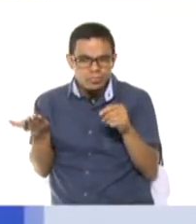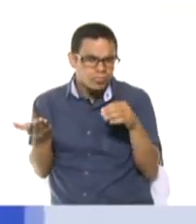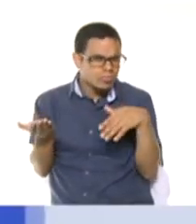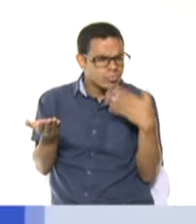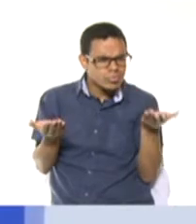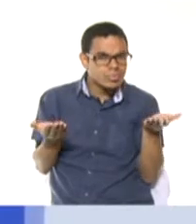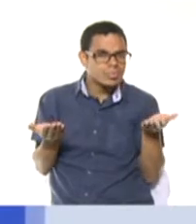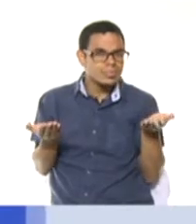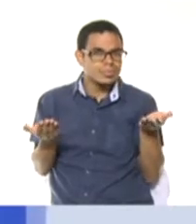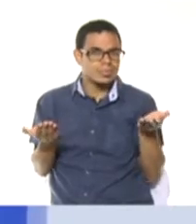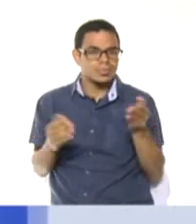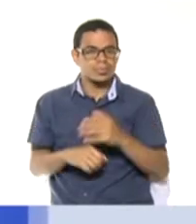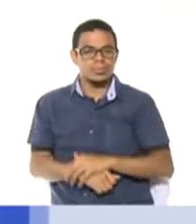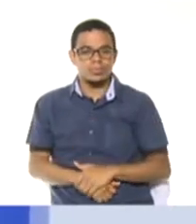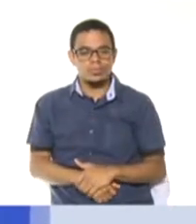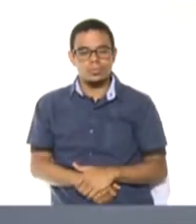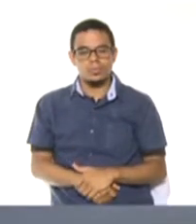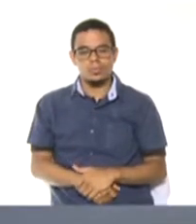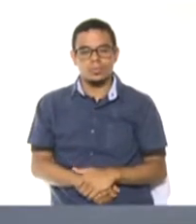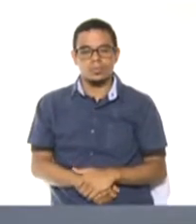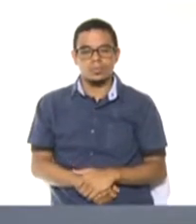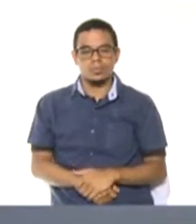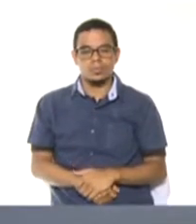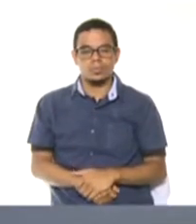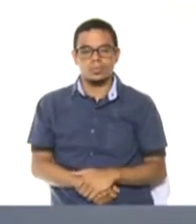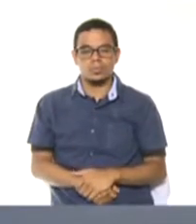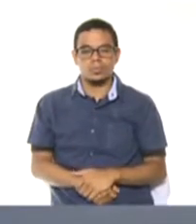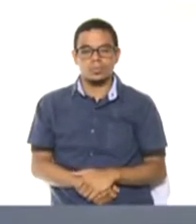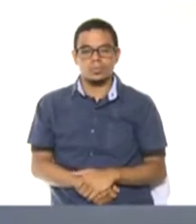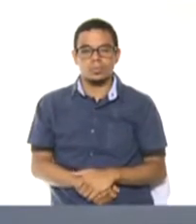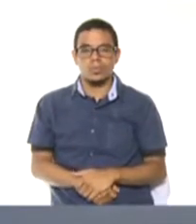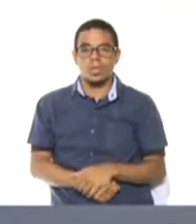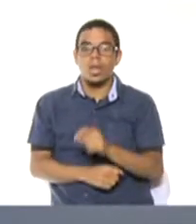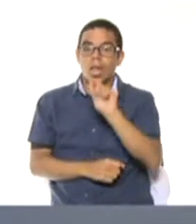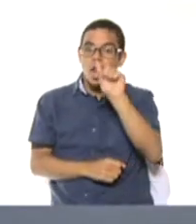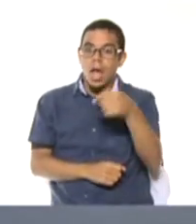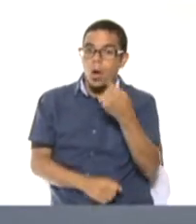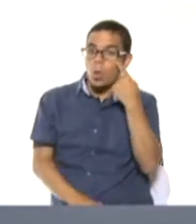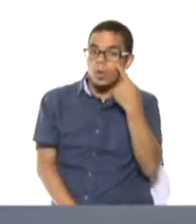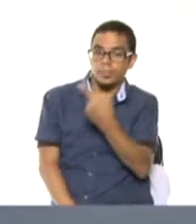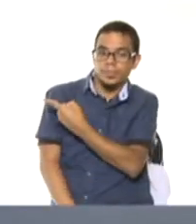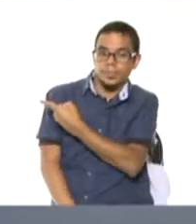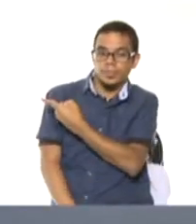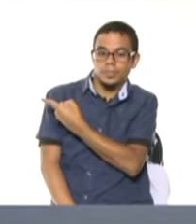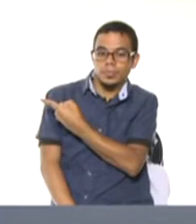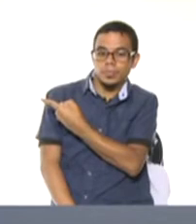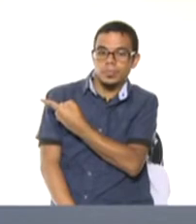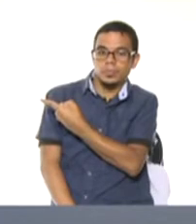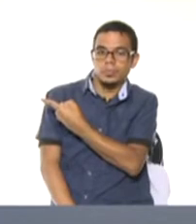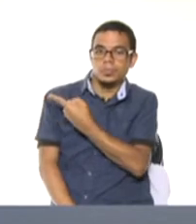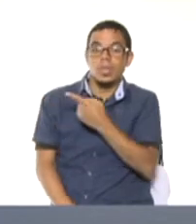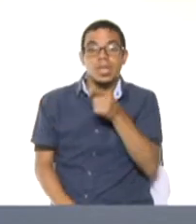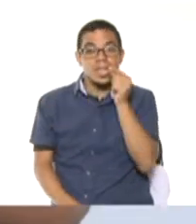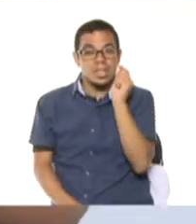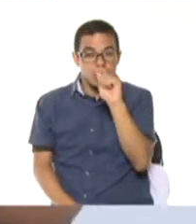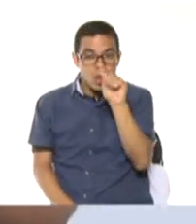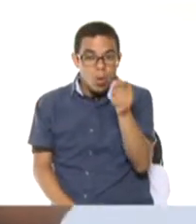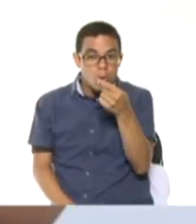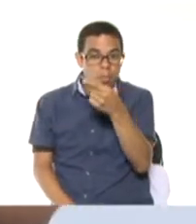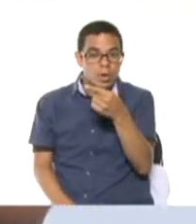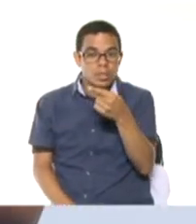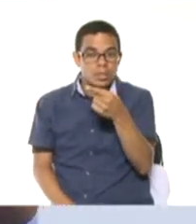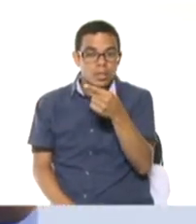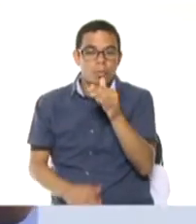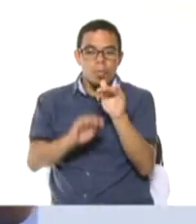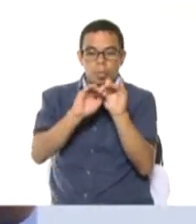la interrogación. También tenemos nuestra hermosa coma. La coma nos sirve para separar